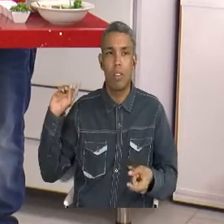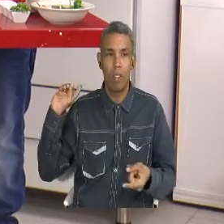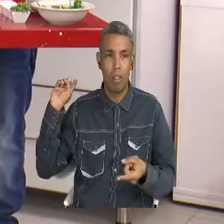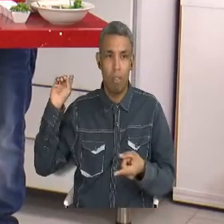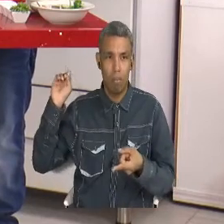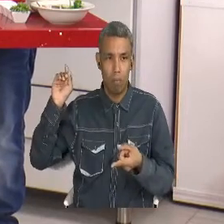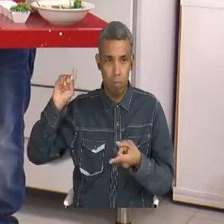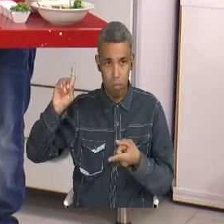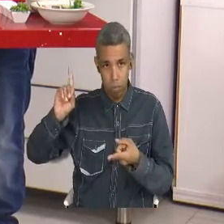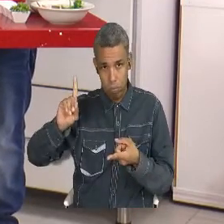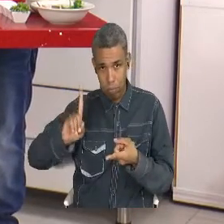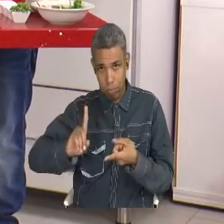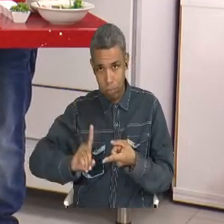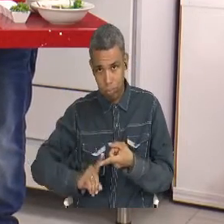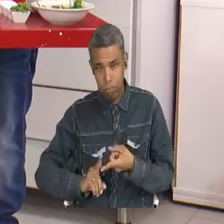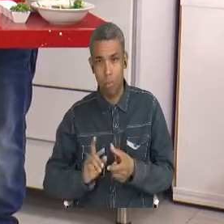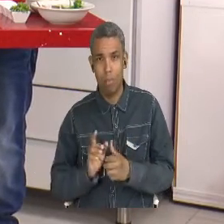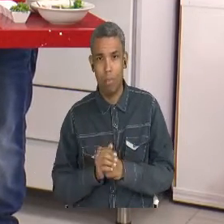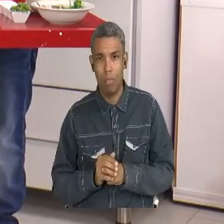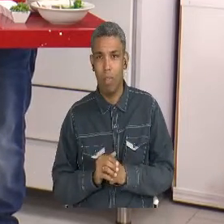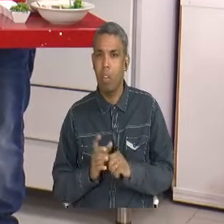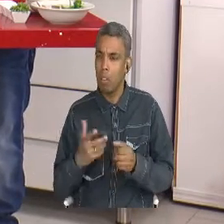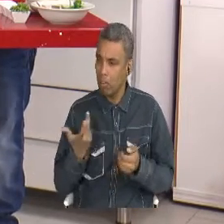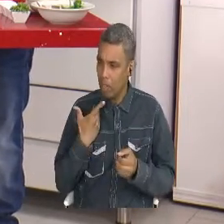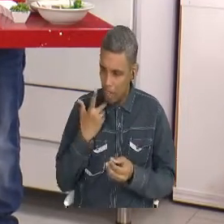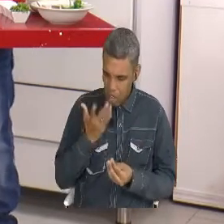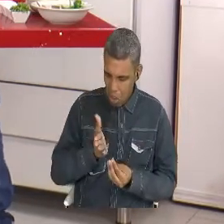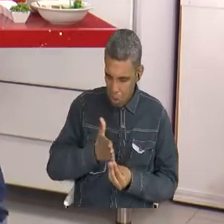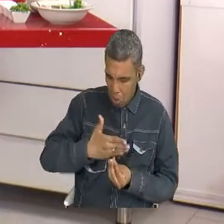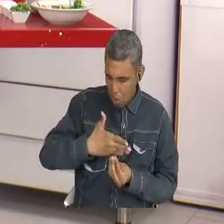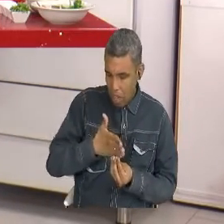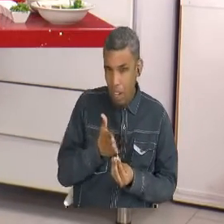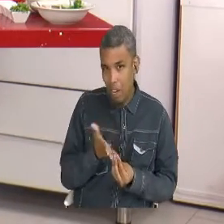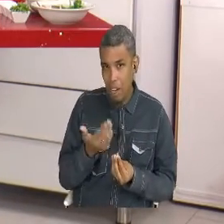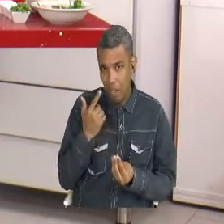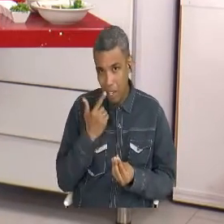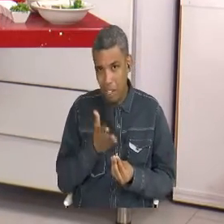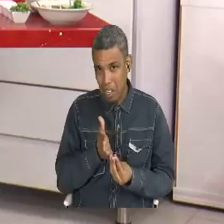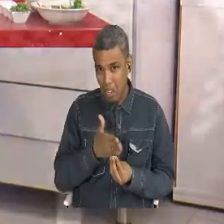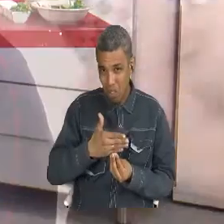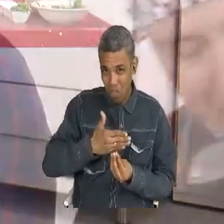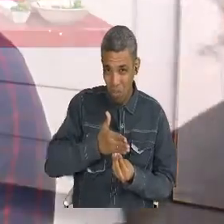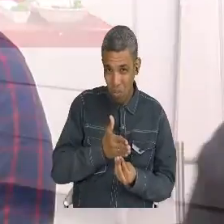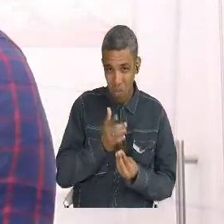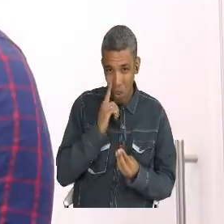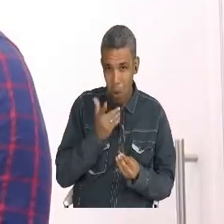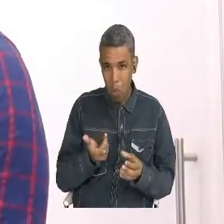espérate. Cortarla así en julianas. En julianitas, ¿sí? Ok. Deberías, ¿ah, sí? Entonces, partirla por la mitad. Si quiere,